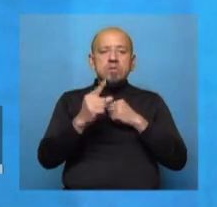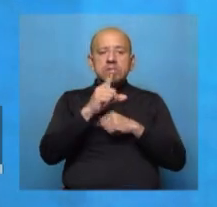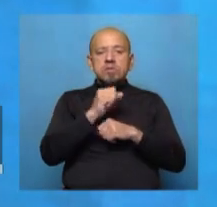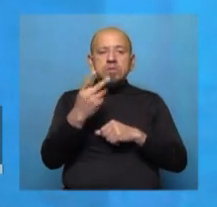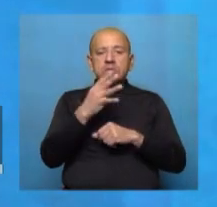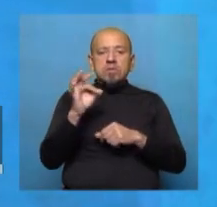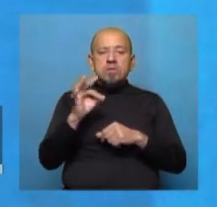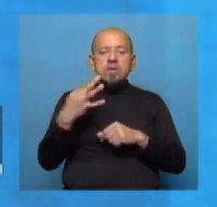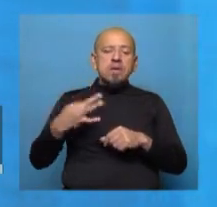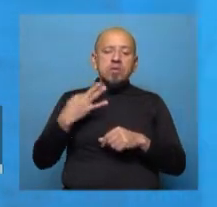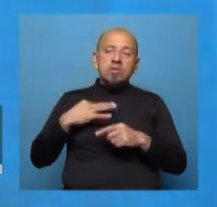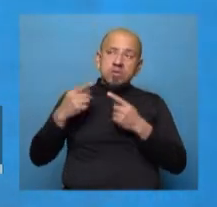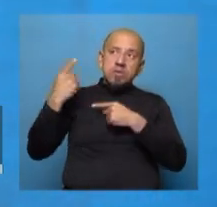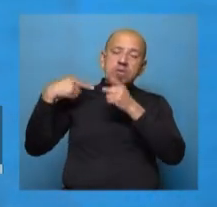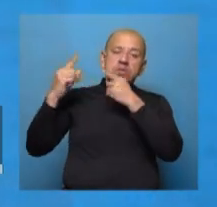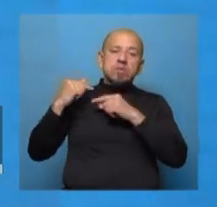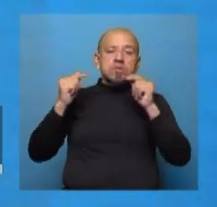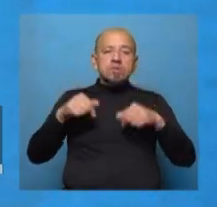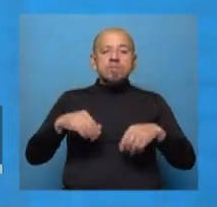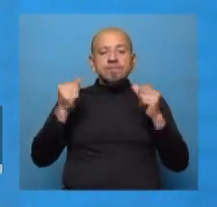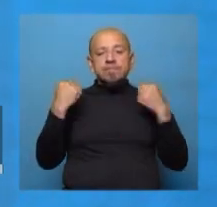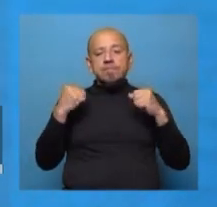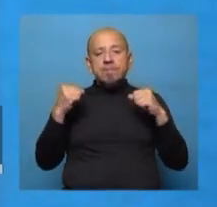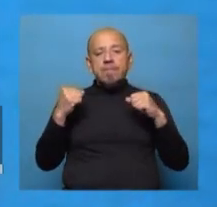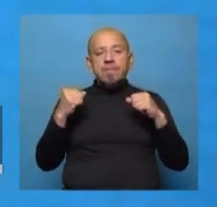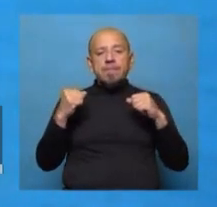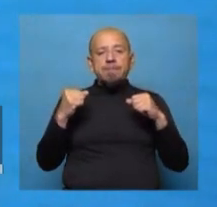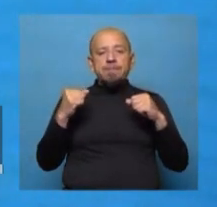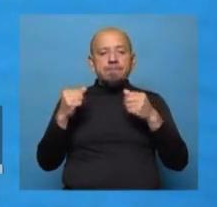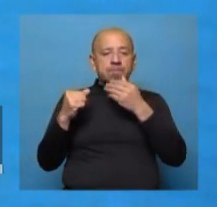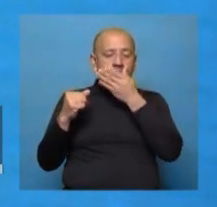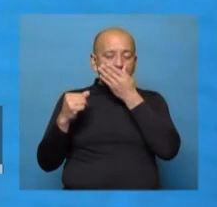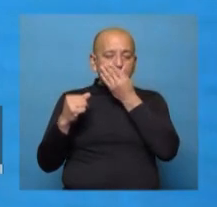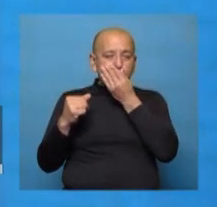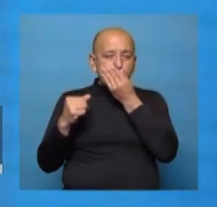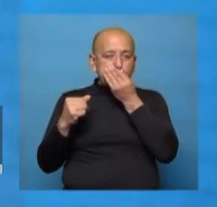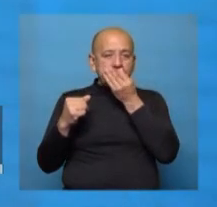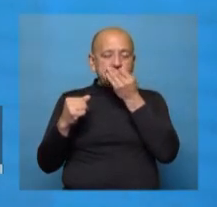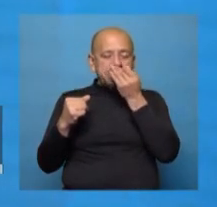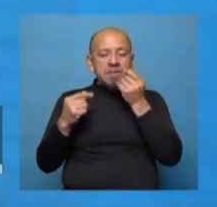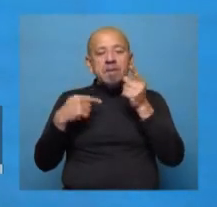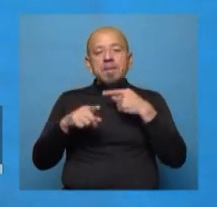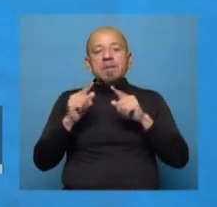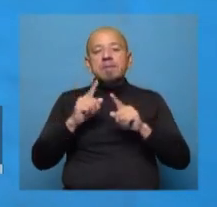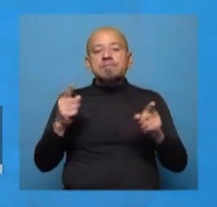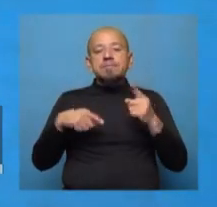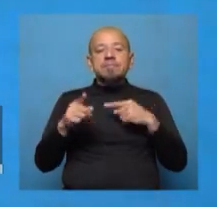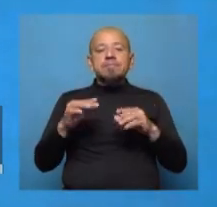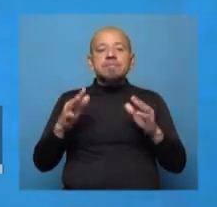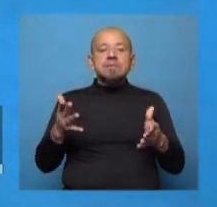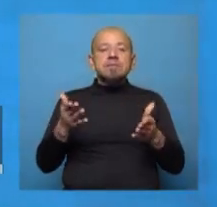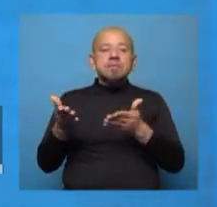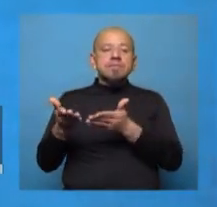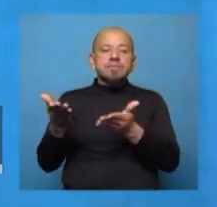años atrás el deporte no es lo que ocurre por lo menos hoy ya no se lo considera como aquello que ocurre